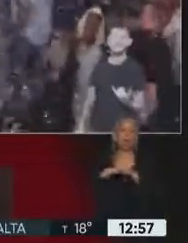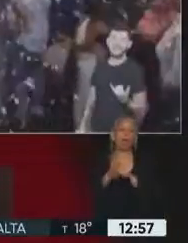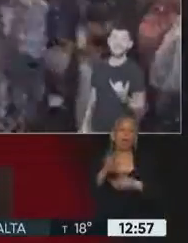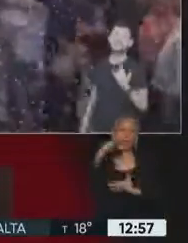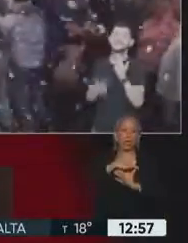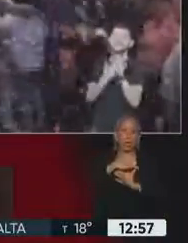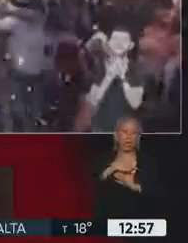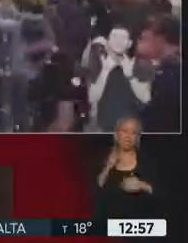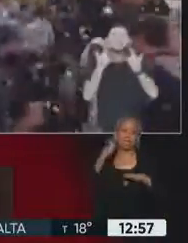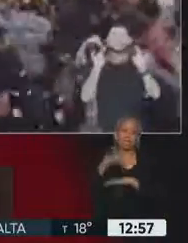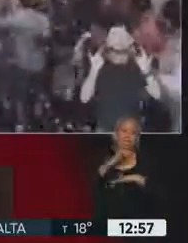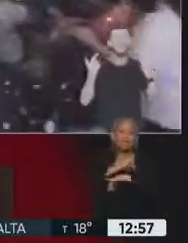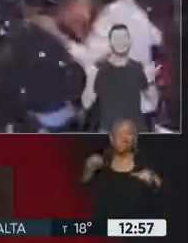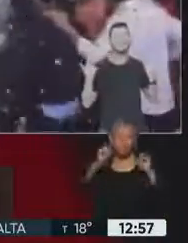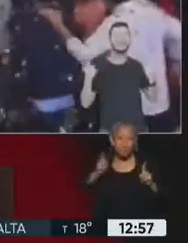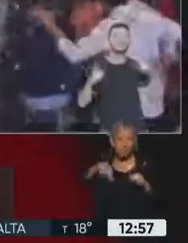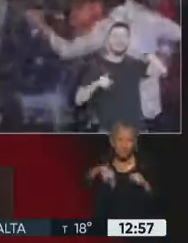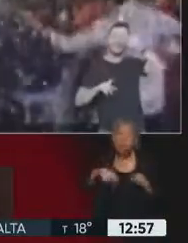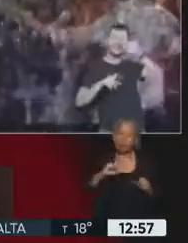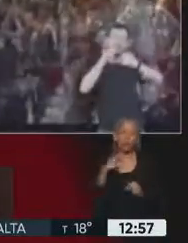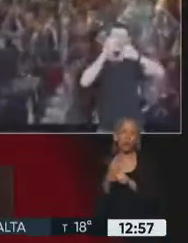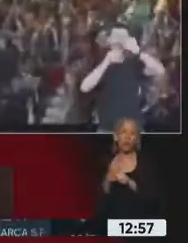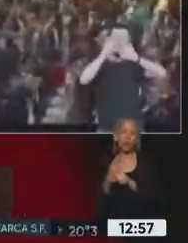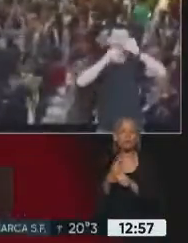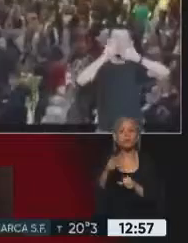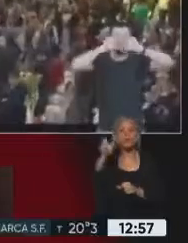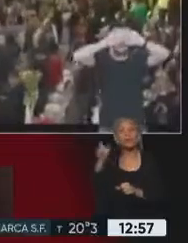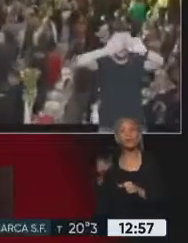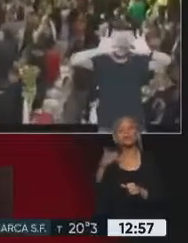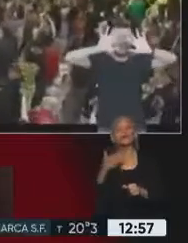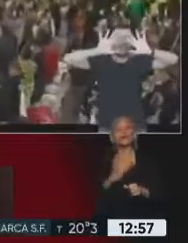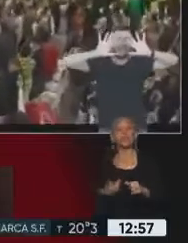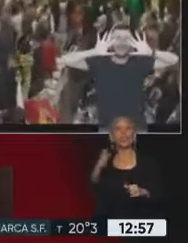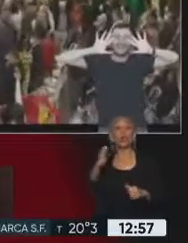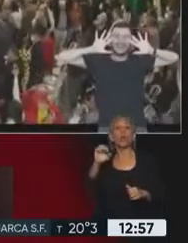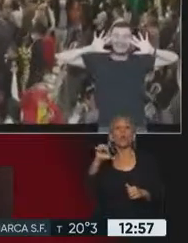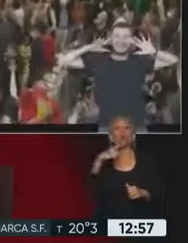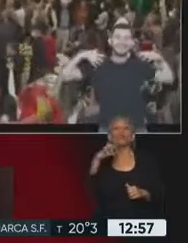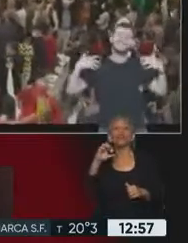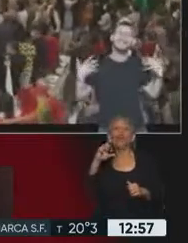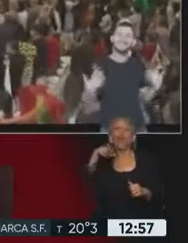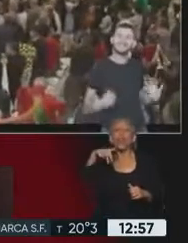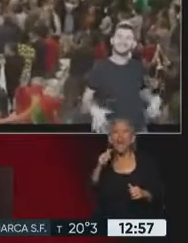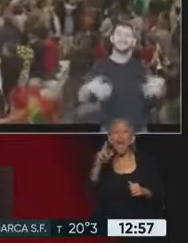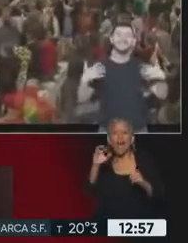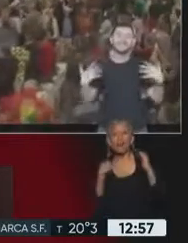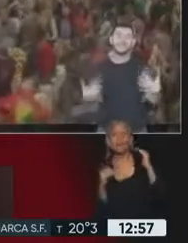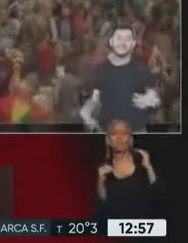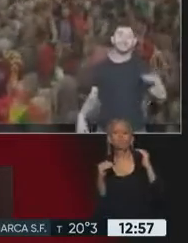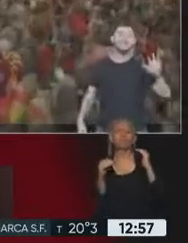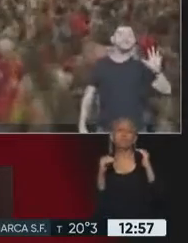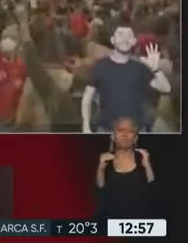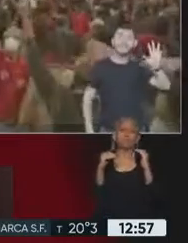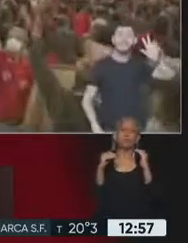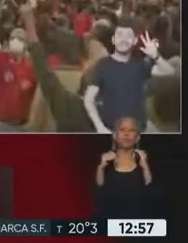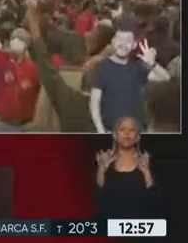lanzamiento bolsonaro está recuperando terreno en las encuestas como decía letizia el partido los trabajadores tuvo que